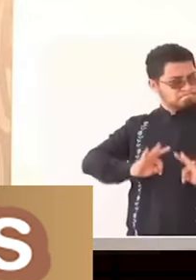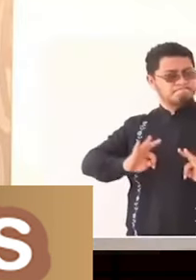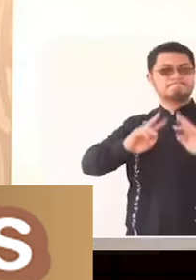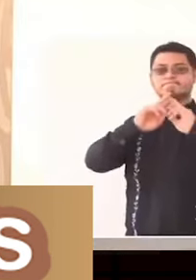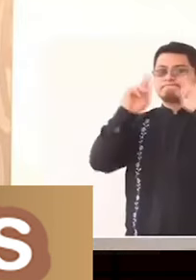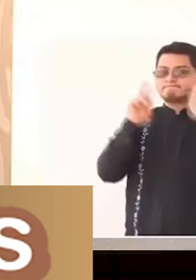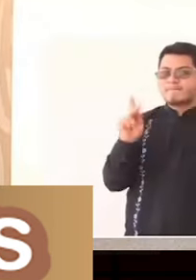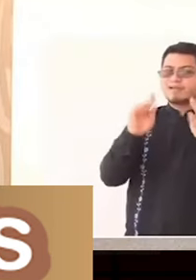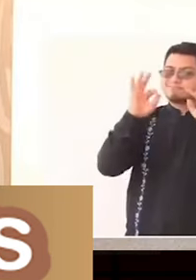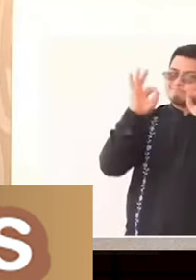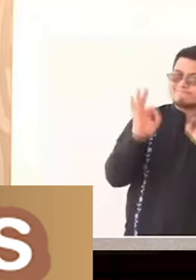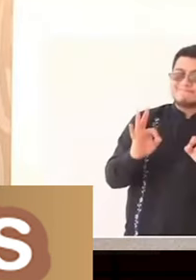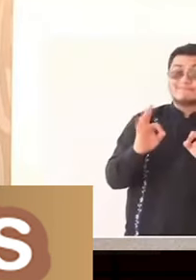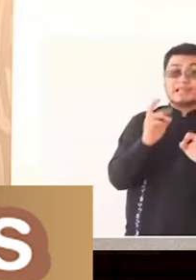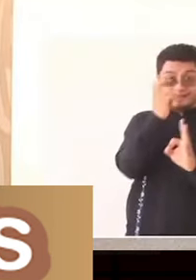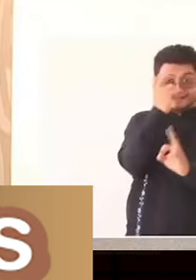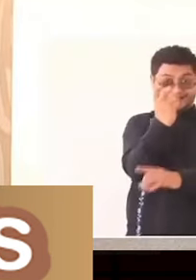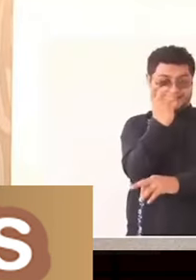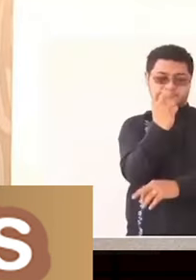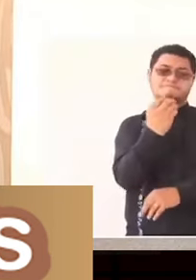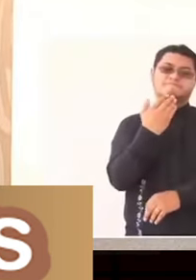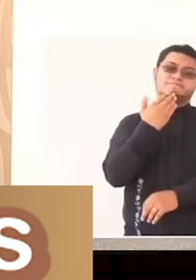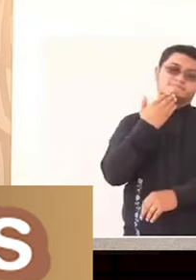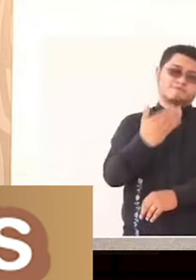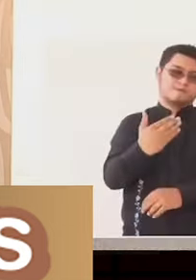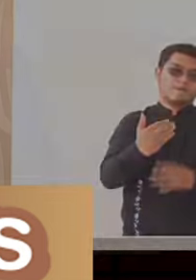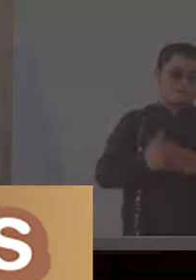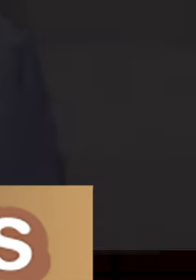tienen este síndrome de amar a